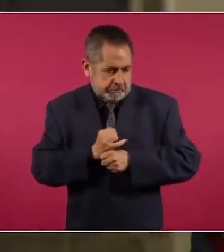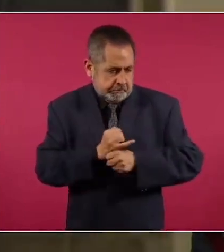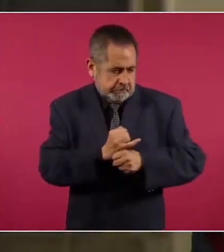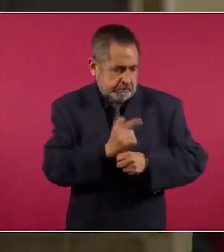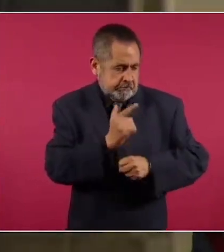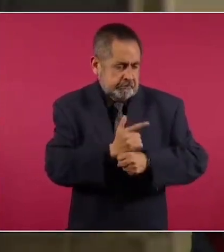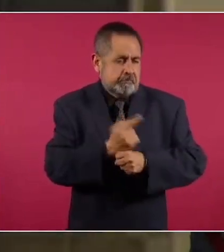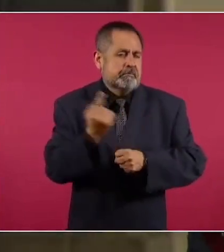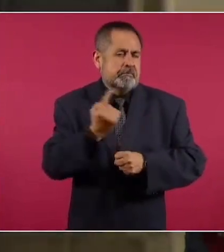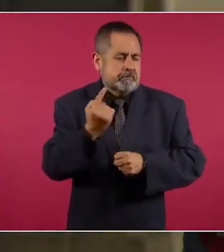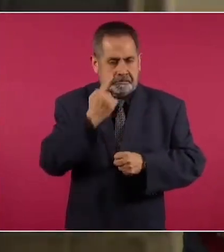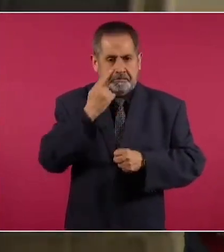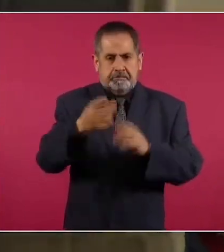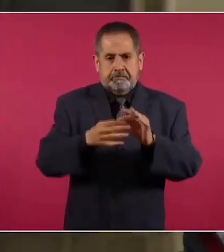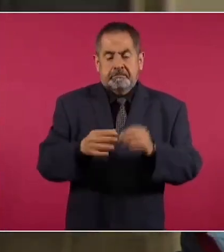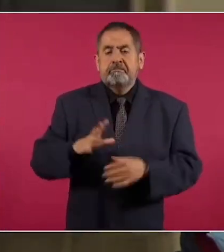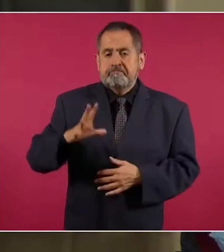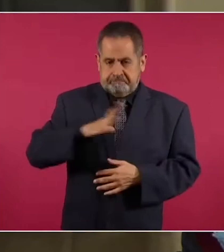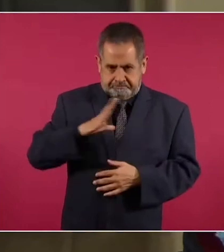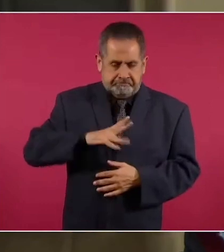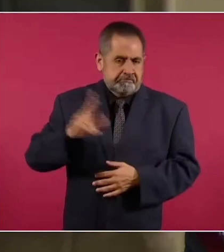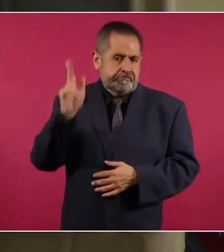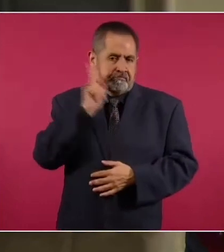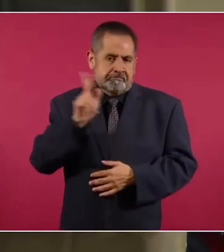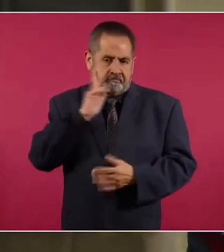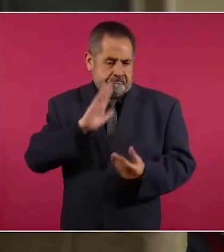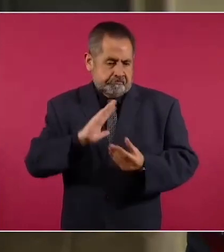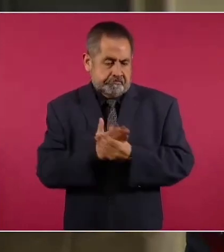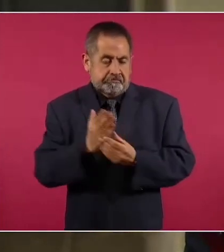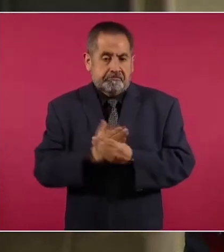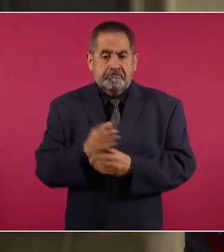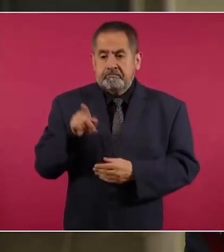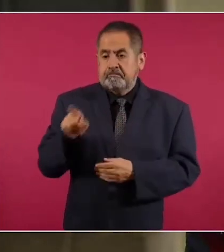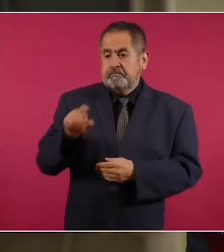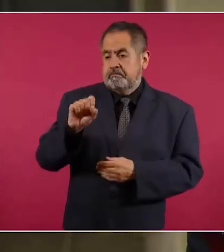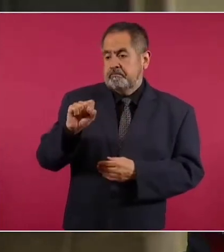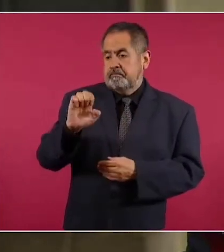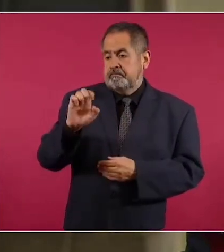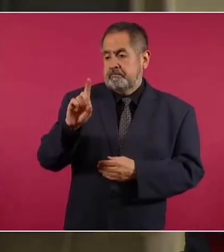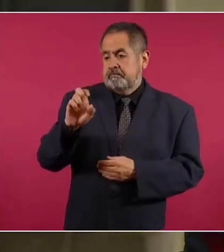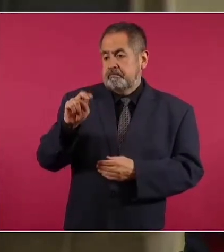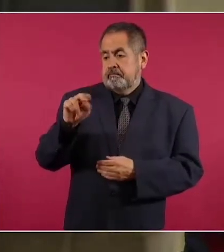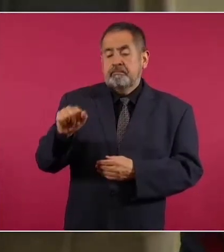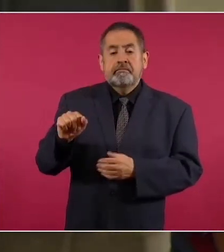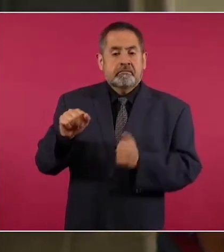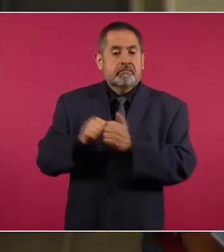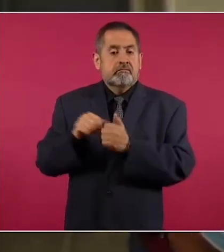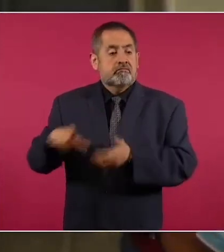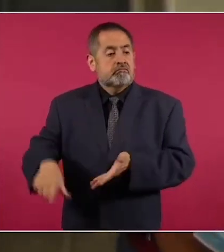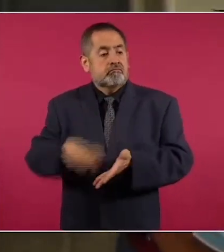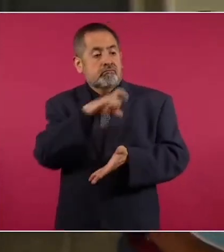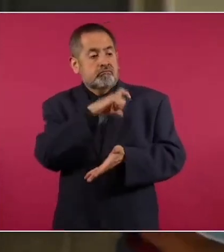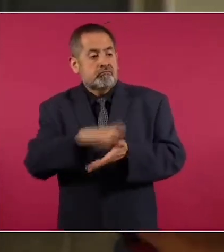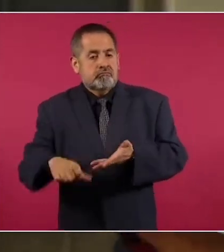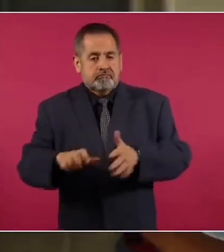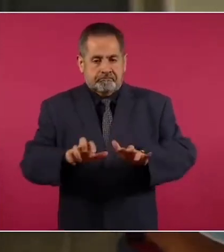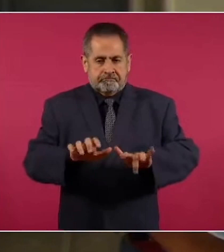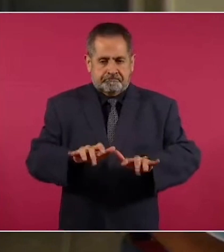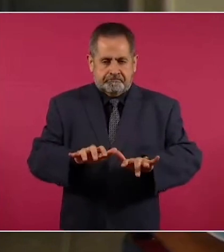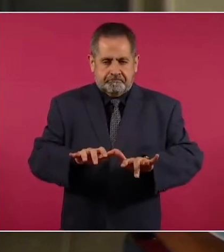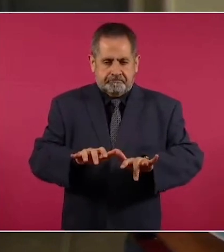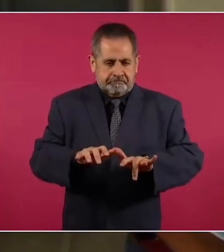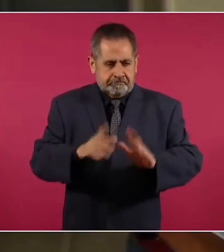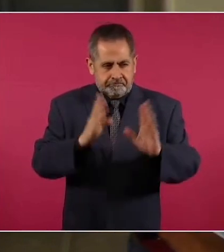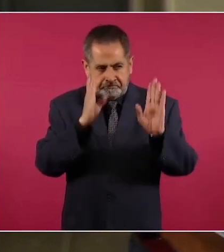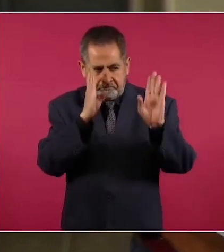siguiente información. Hay pruebas de que la Sedena en este sexenio compró un software para